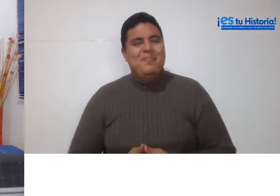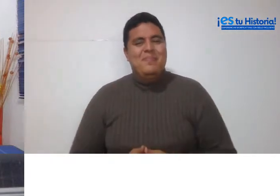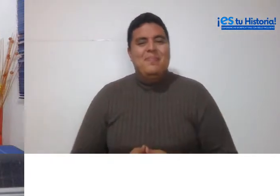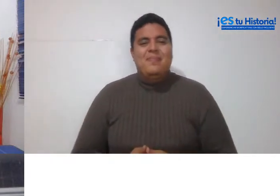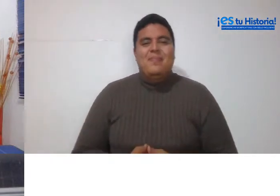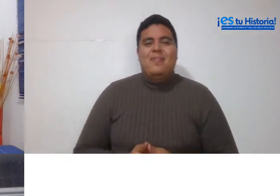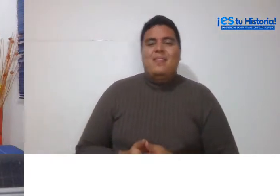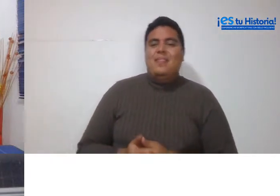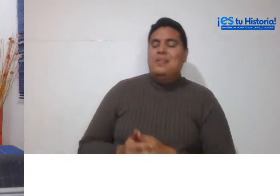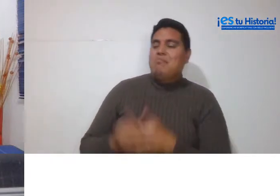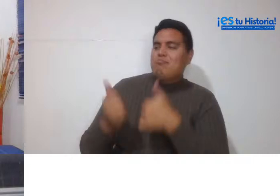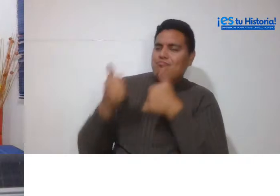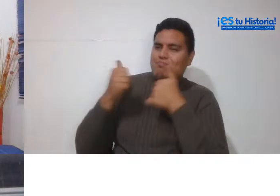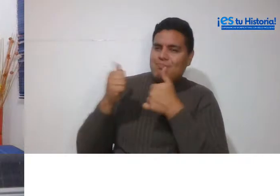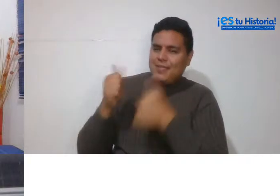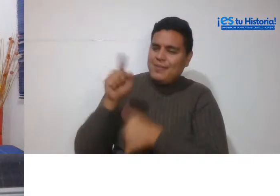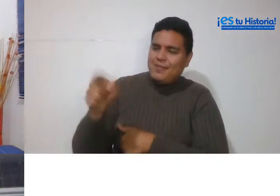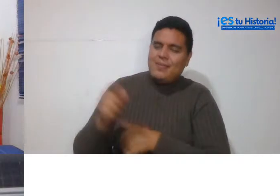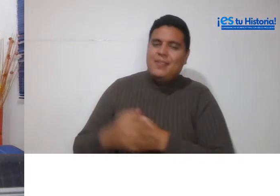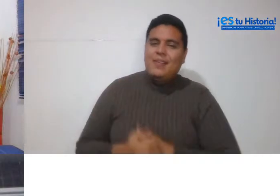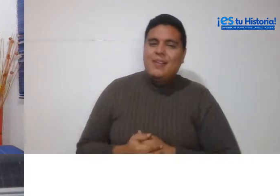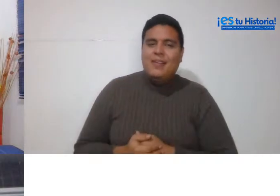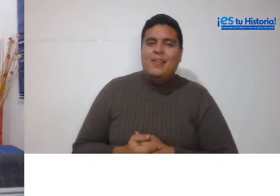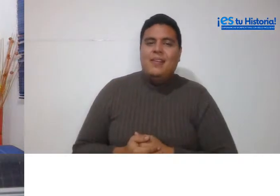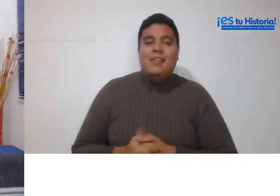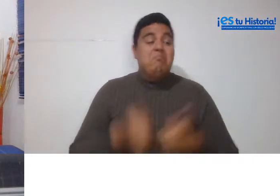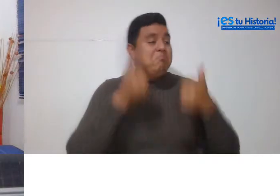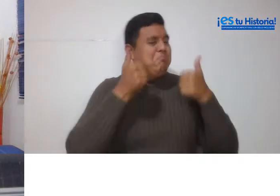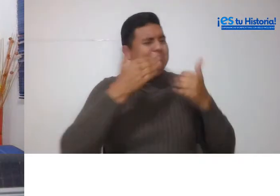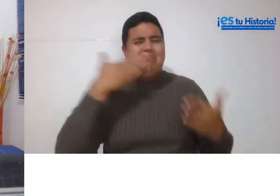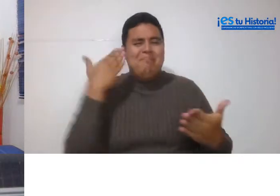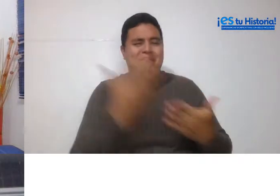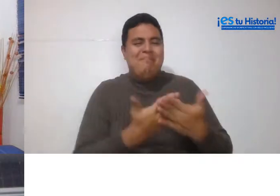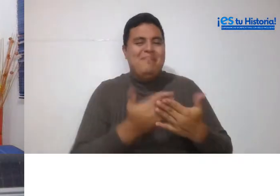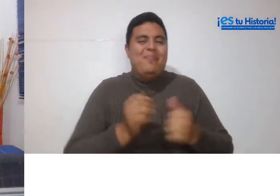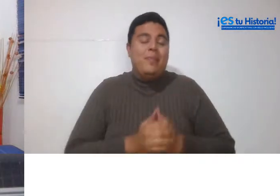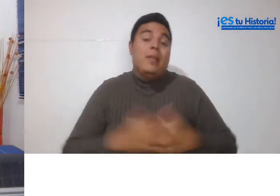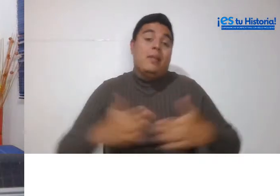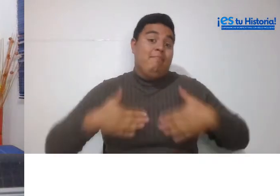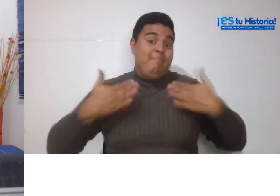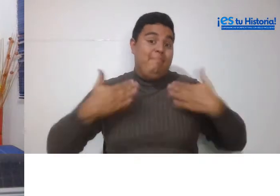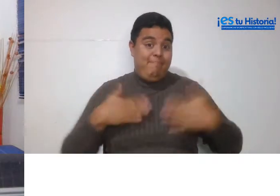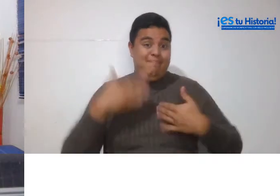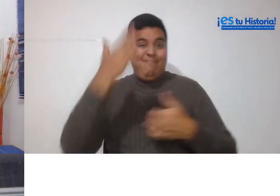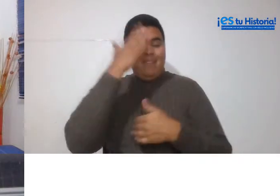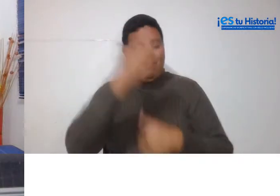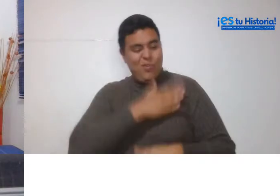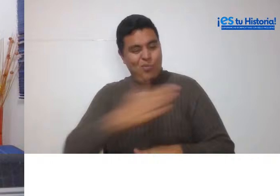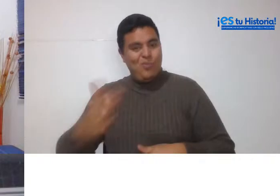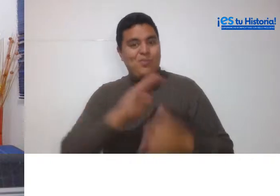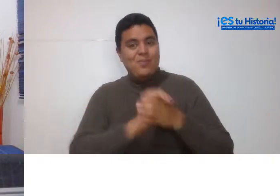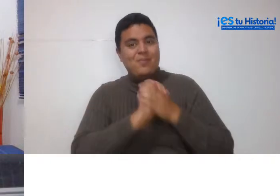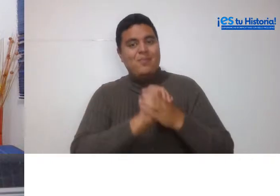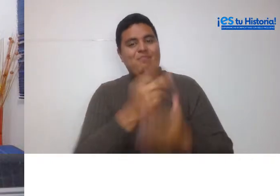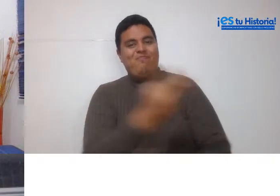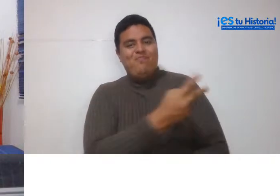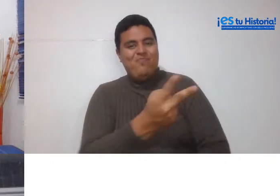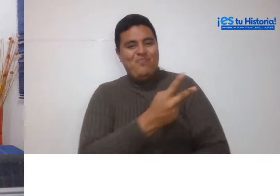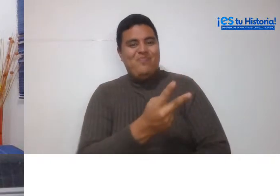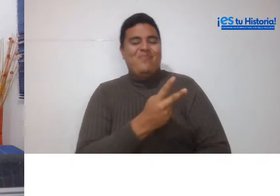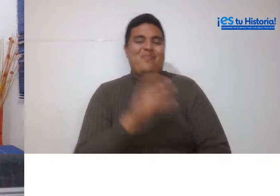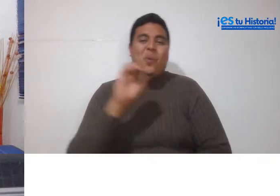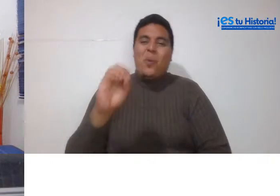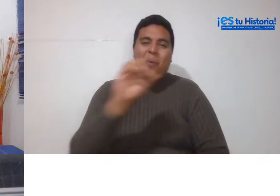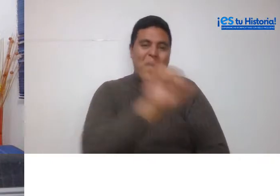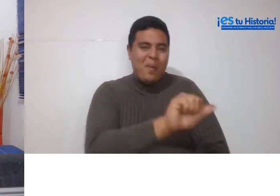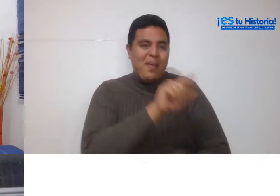Bien, ¿y usted? Muy bien, muchas gracias. Gracias a Dios. Bueno, nos alegramos muchísimo y para nosotros es un gusto saludarlos y saludarte el día de hoy, porque